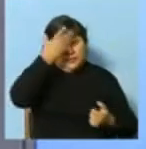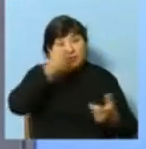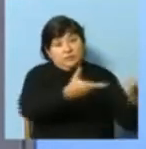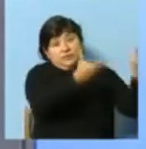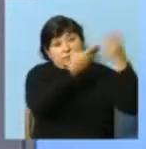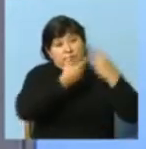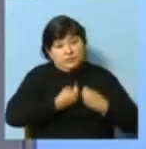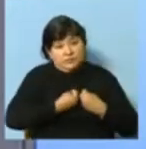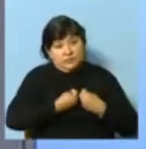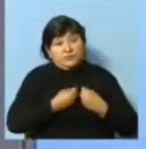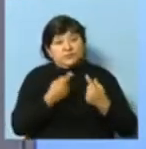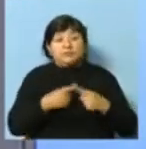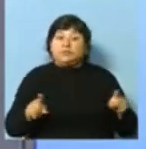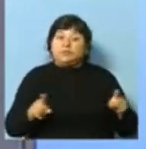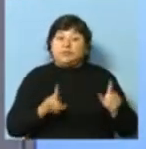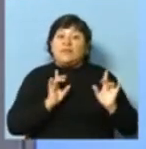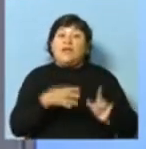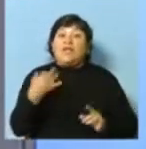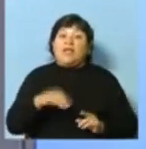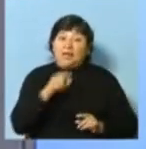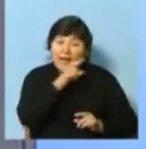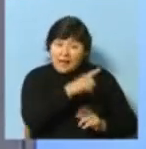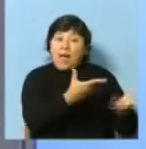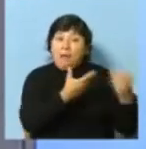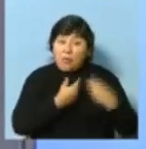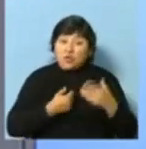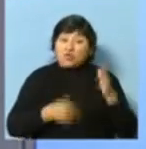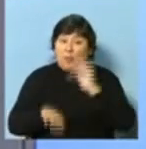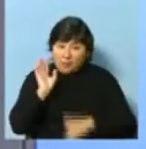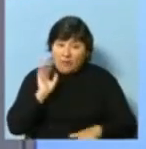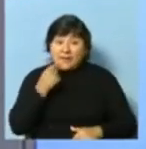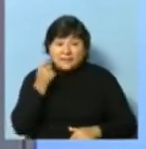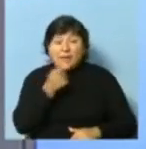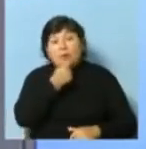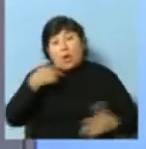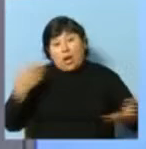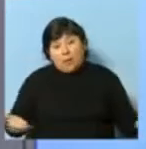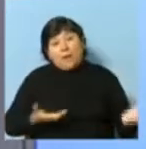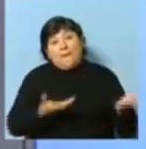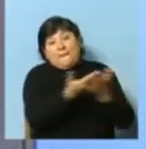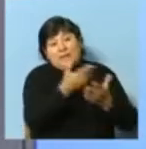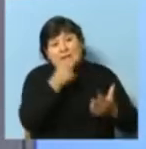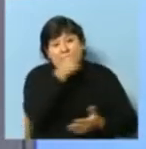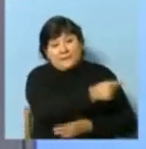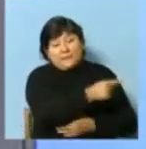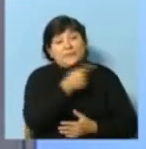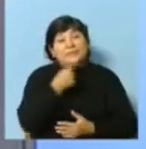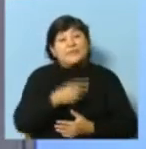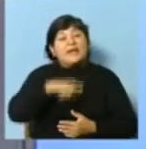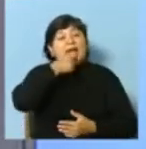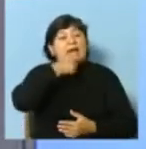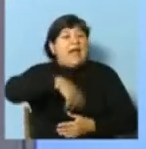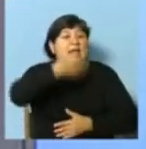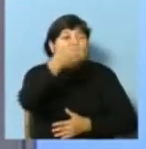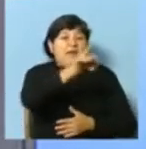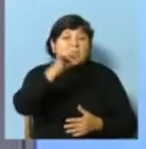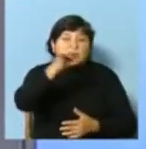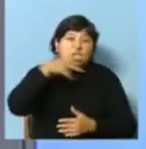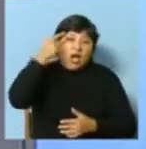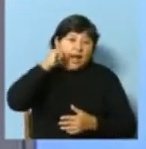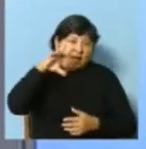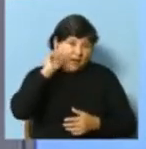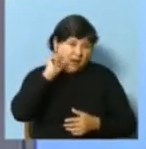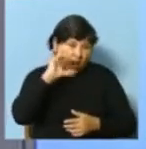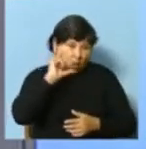tema que en común era para el beneficio de toda la sociedad y el gobernador no refrendará esta obligación imposible llegar